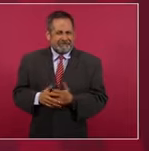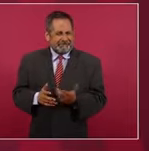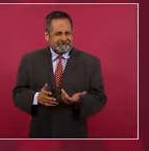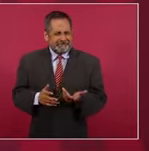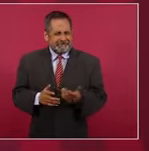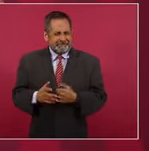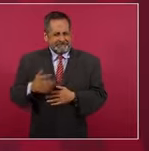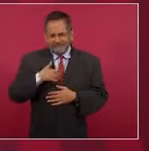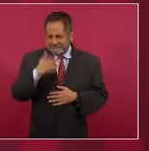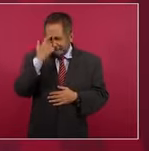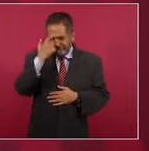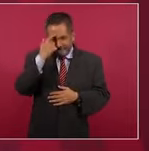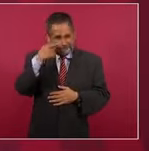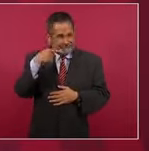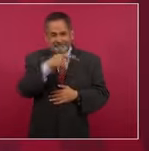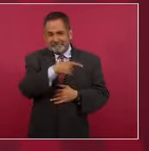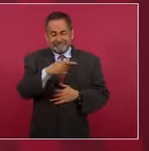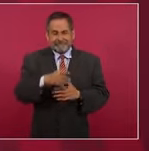Le digo, ese está